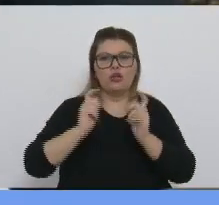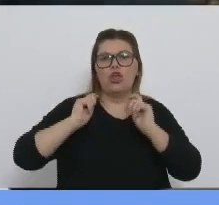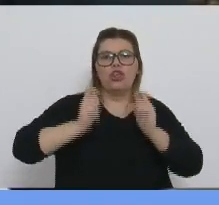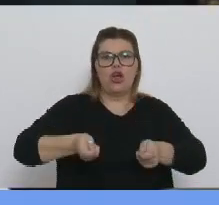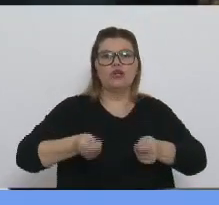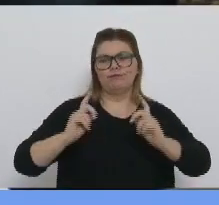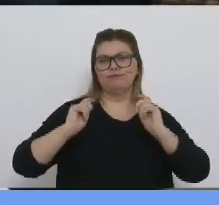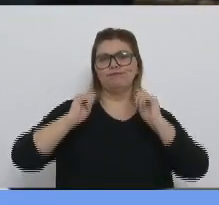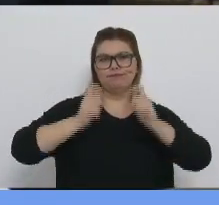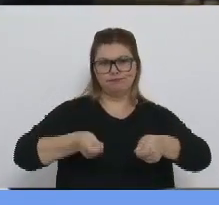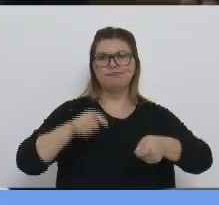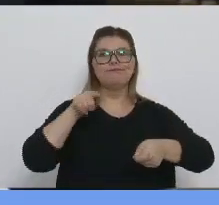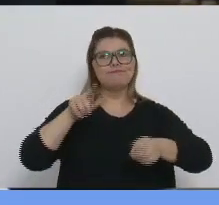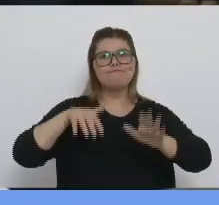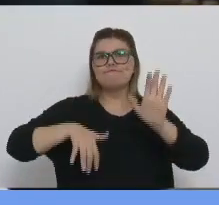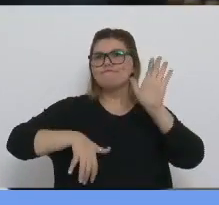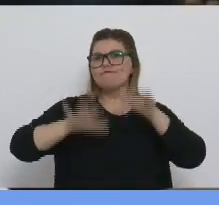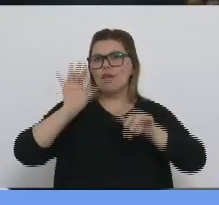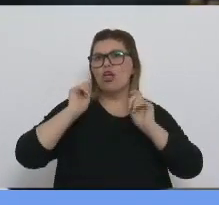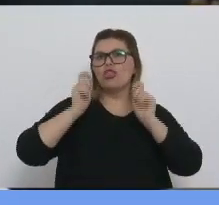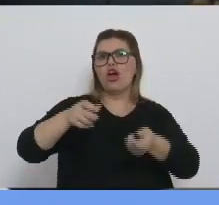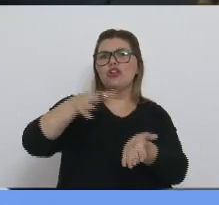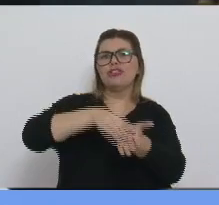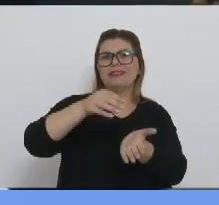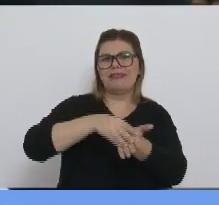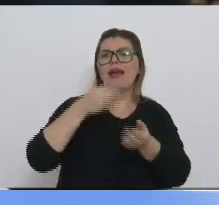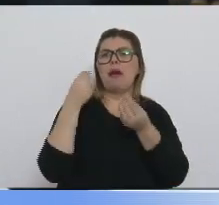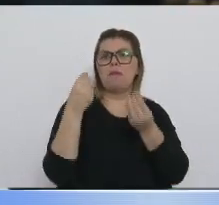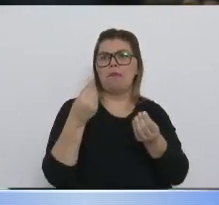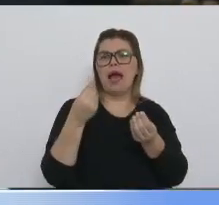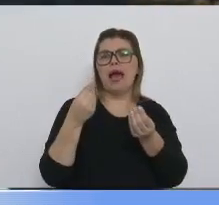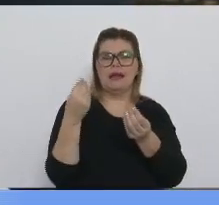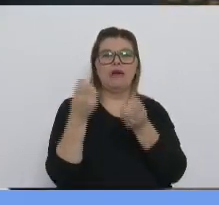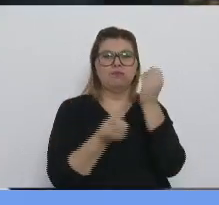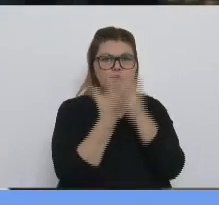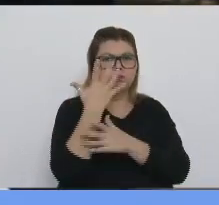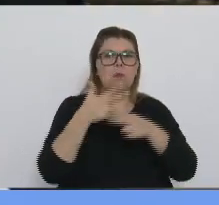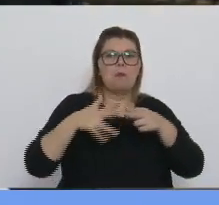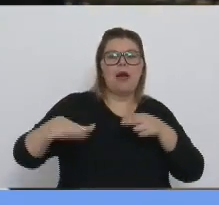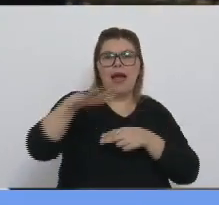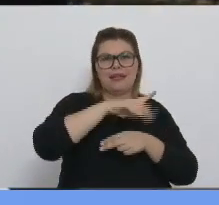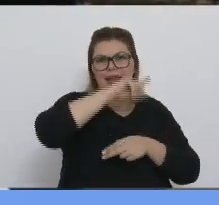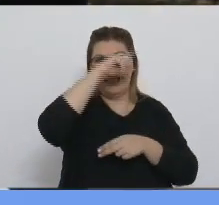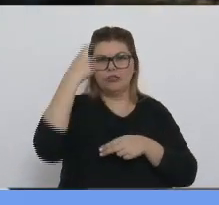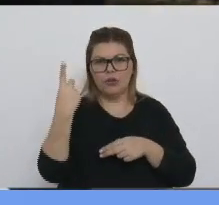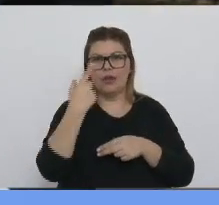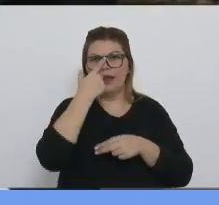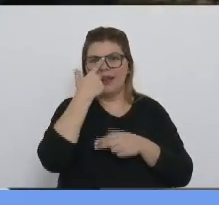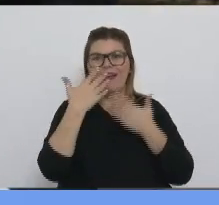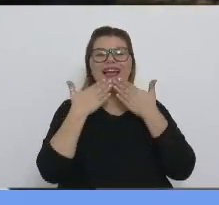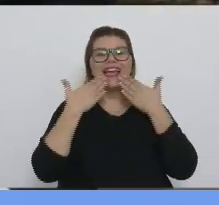mayor donante de superficie de la historia para el sistema y nueve parques nacionales gracias gracias